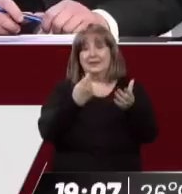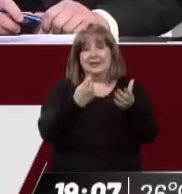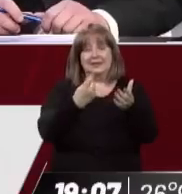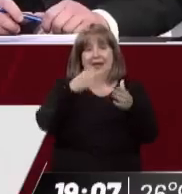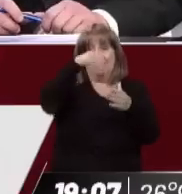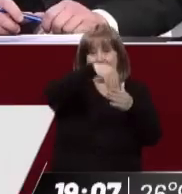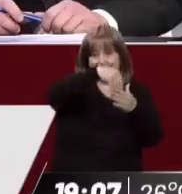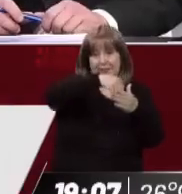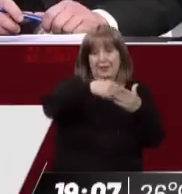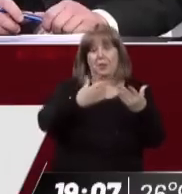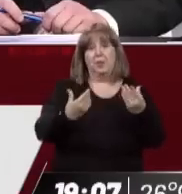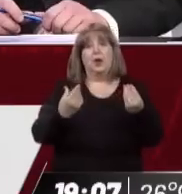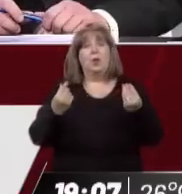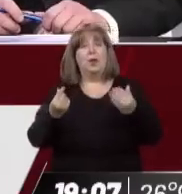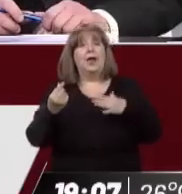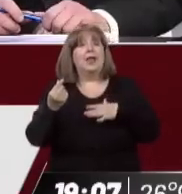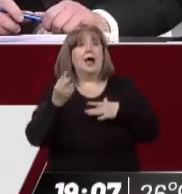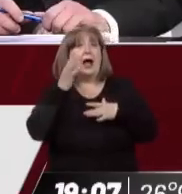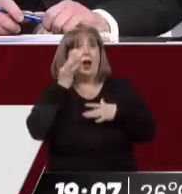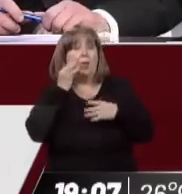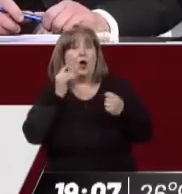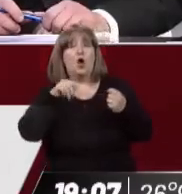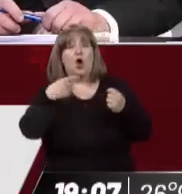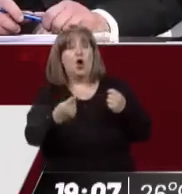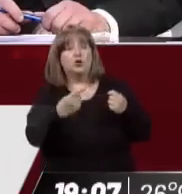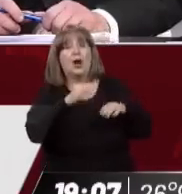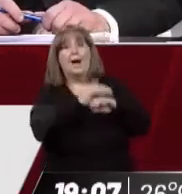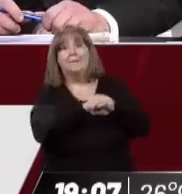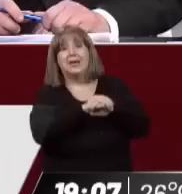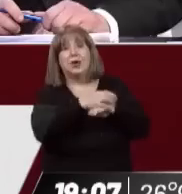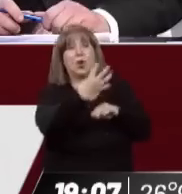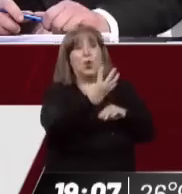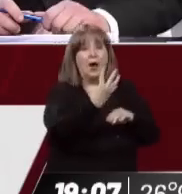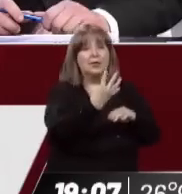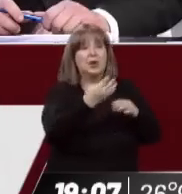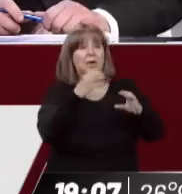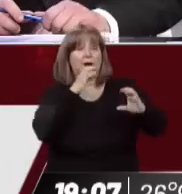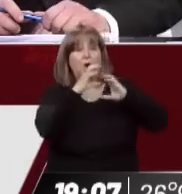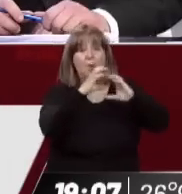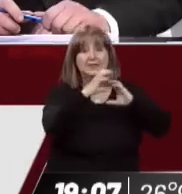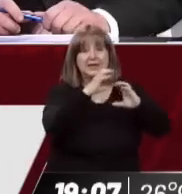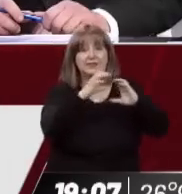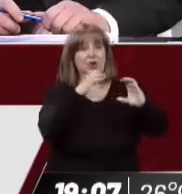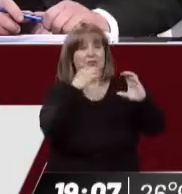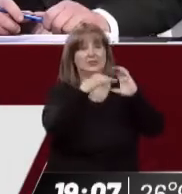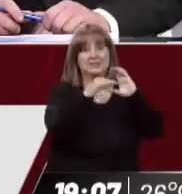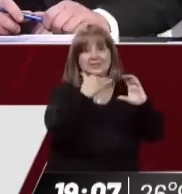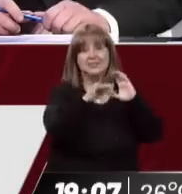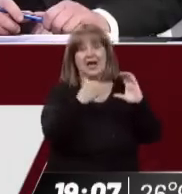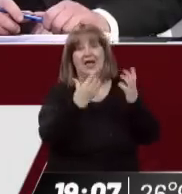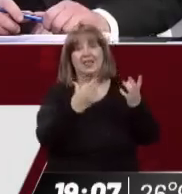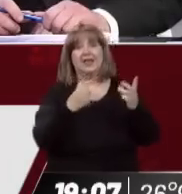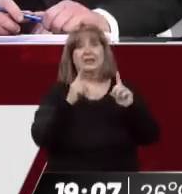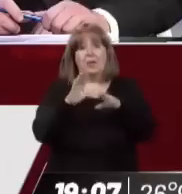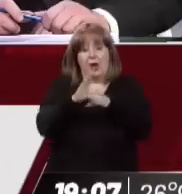lo que sí podría extraerse quizás de algún mensaje de conversación o alguna recta algún chat o algo que hayan tenido claro y también el de